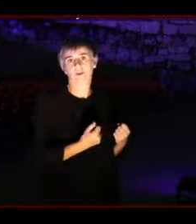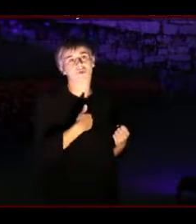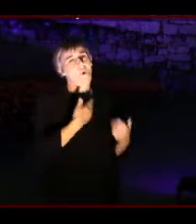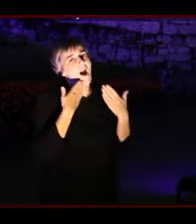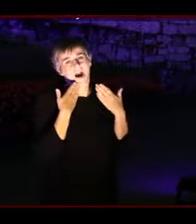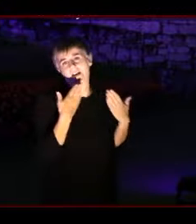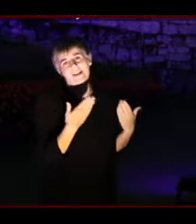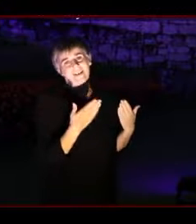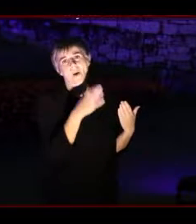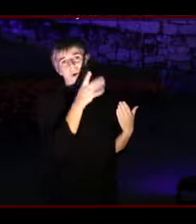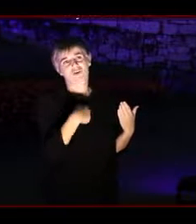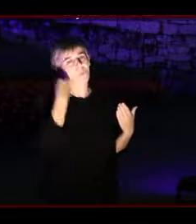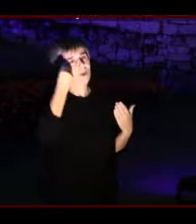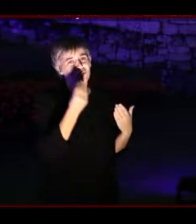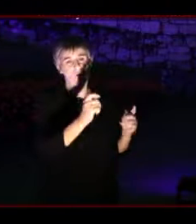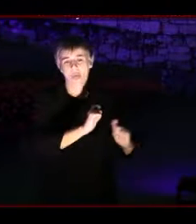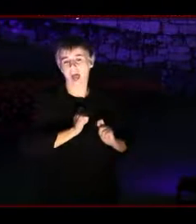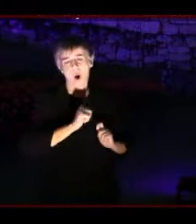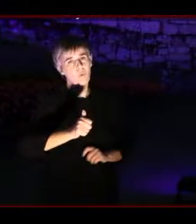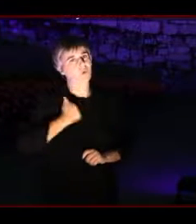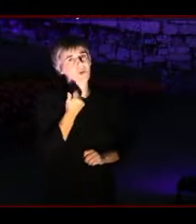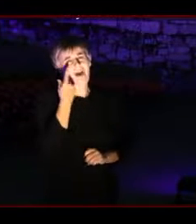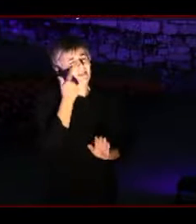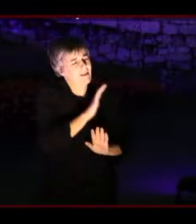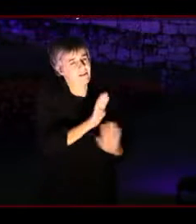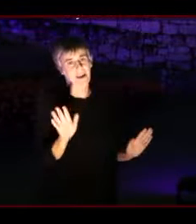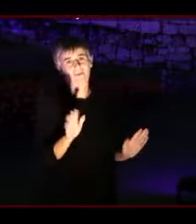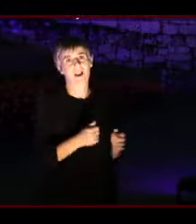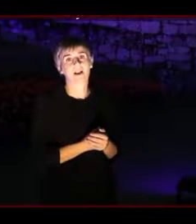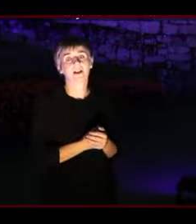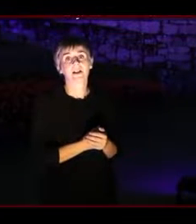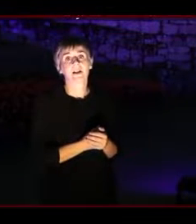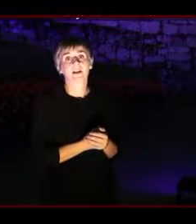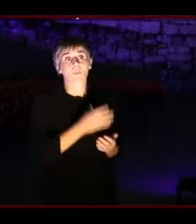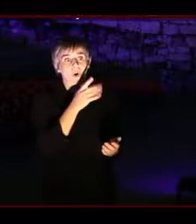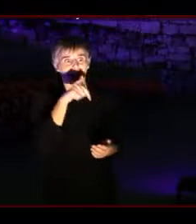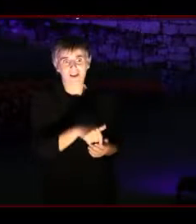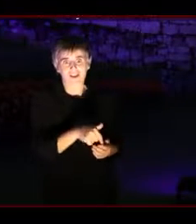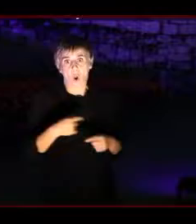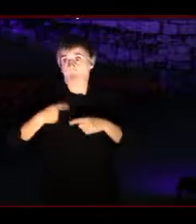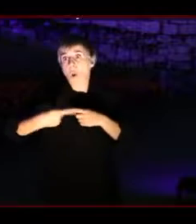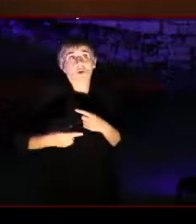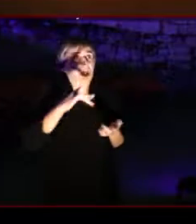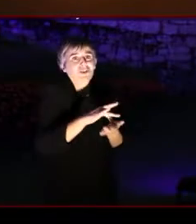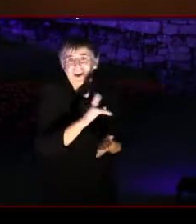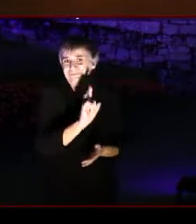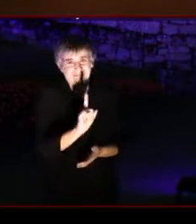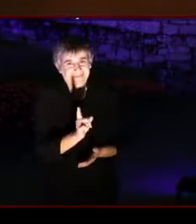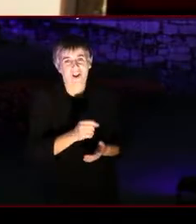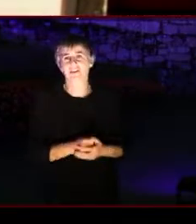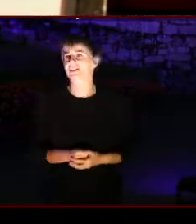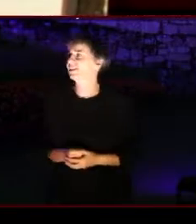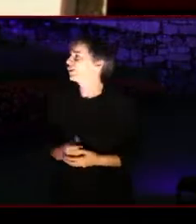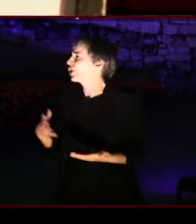porque pienso que me han dado una oportunidad increíble. Porque esto no, o sea, joder, esto no pasa todos los días. Gustoume todo que